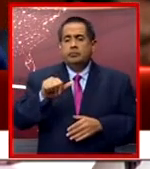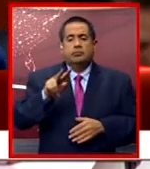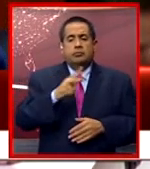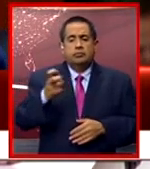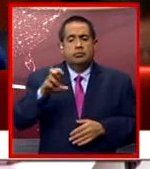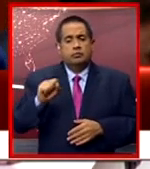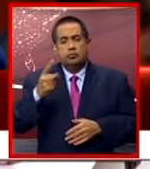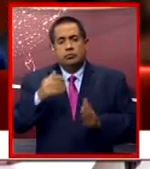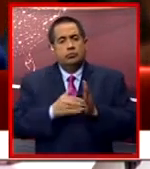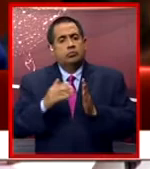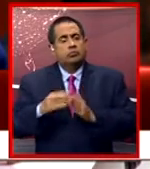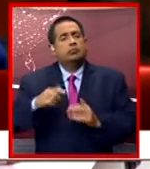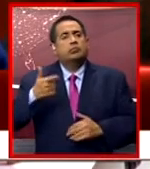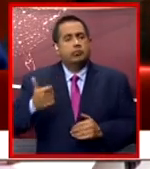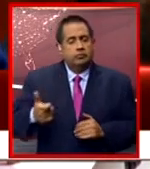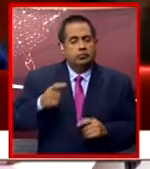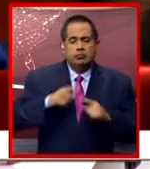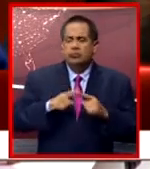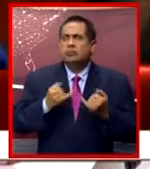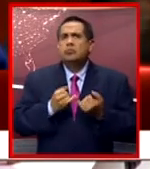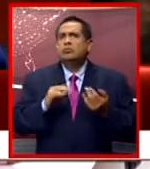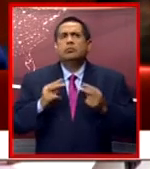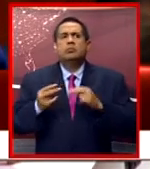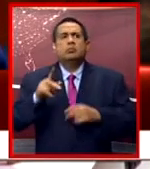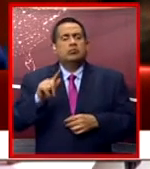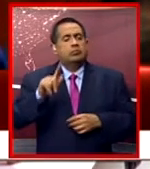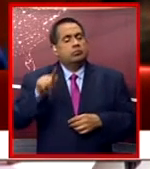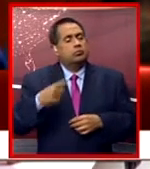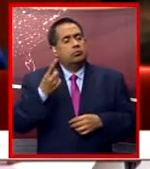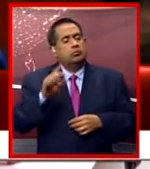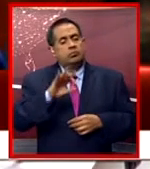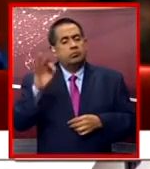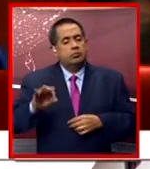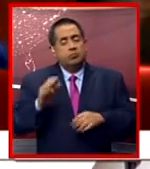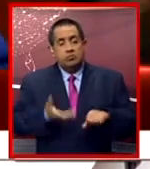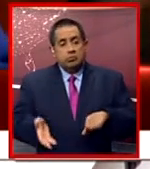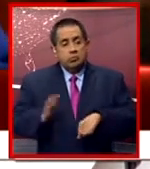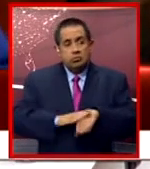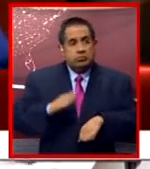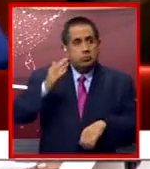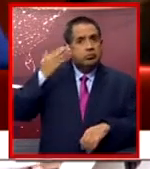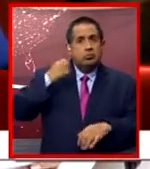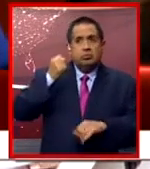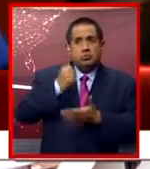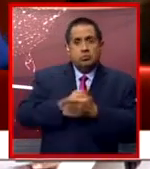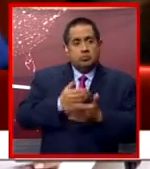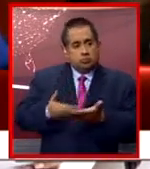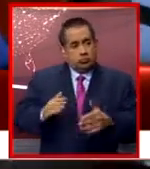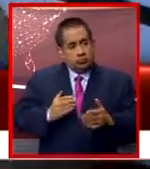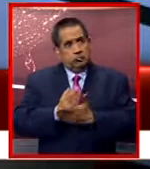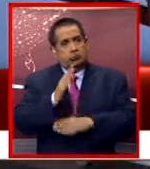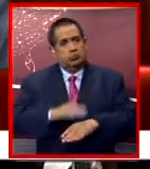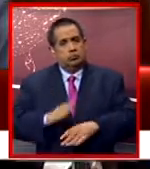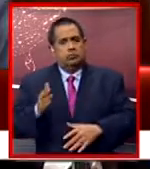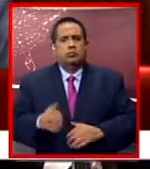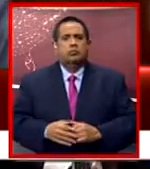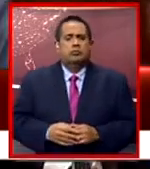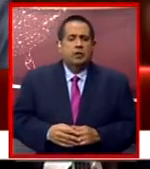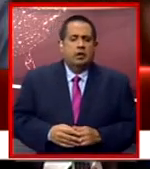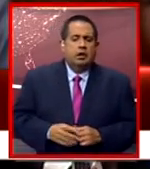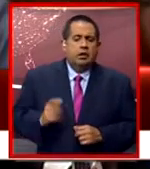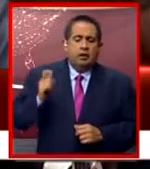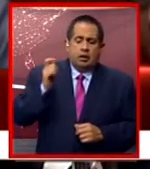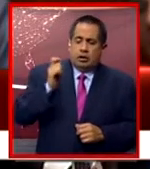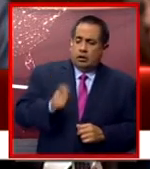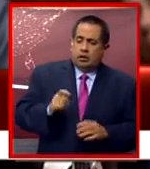36.261 millones de pesos, que equivale al 71% más de lo que se aprobó por el Congreso. Tiene que